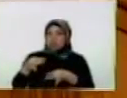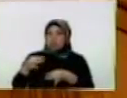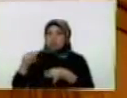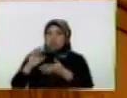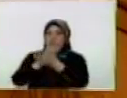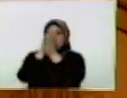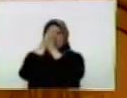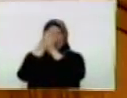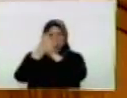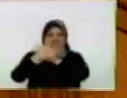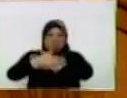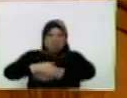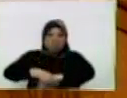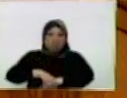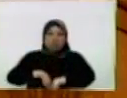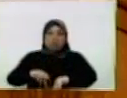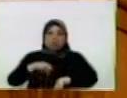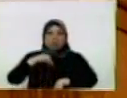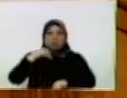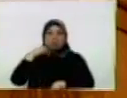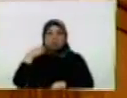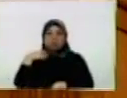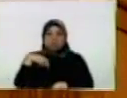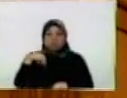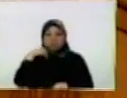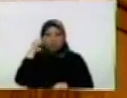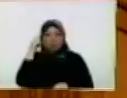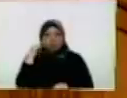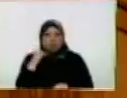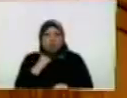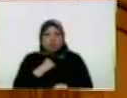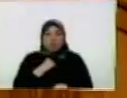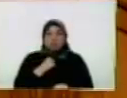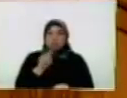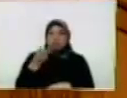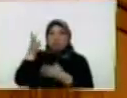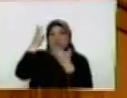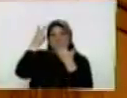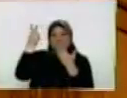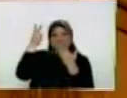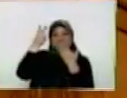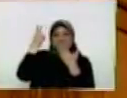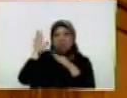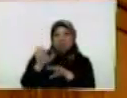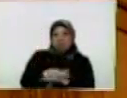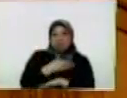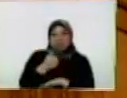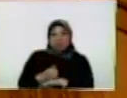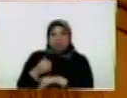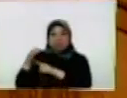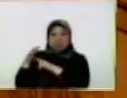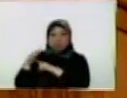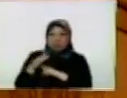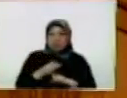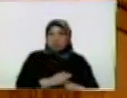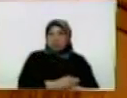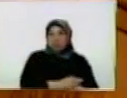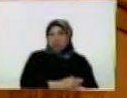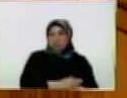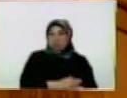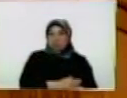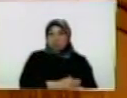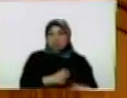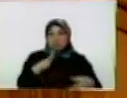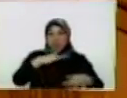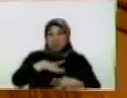exterminio etnorracista. Eso es lo que fundamenta la arremetida que ellos están teniendo. Su